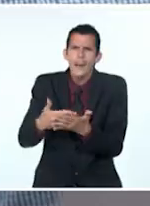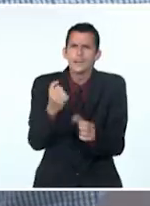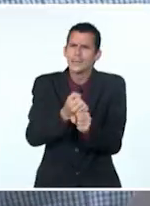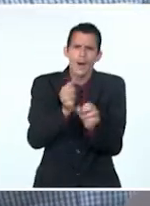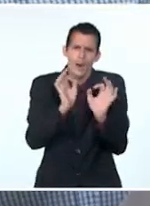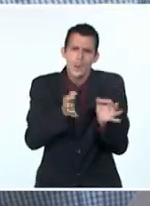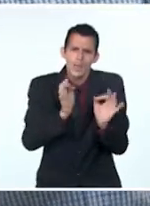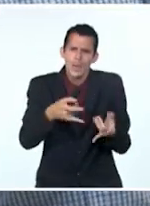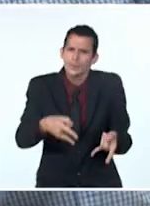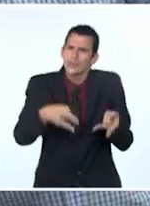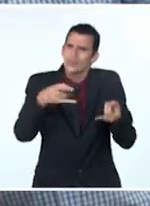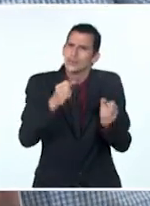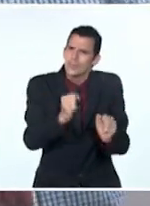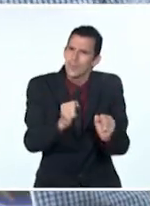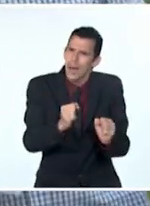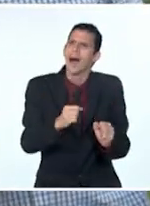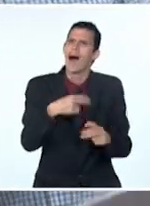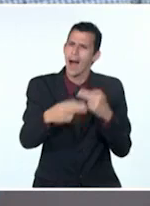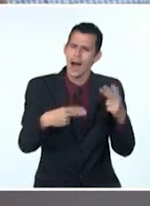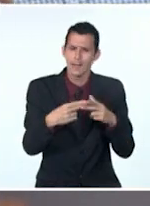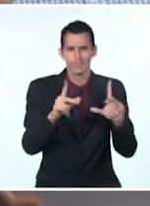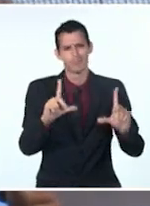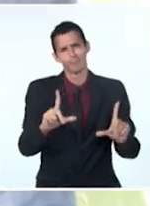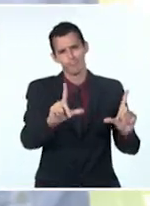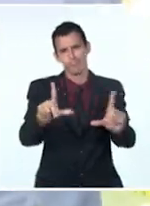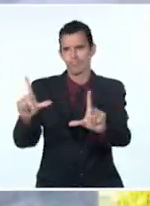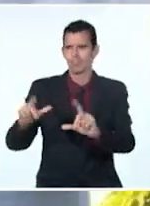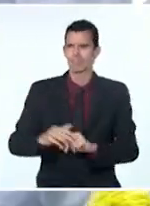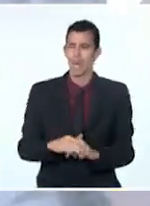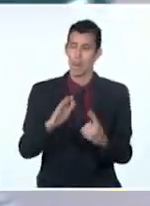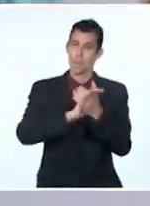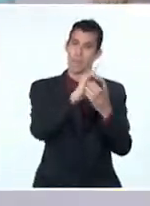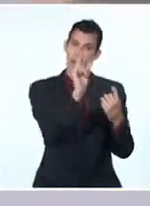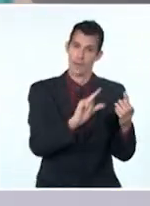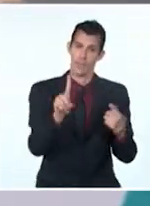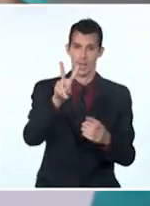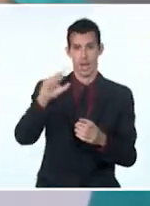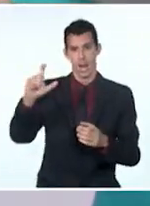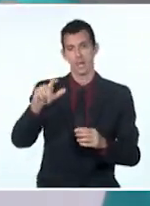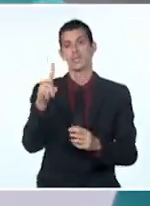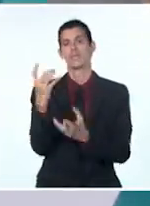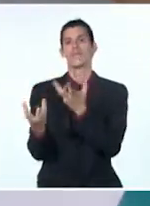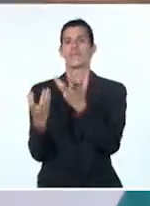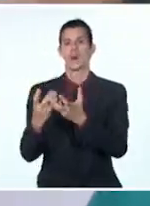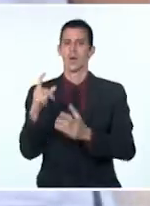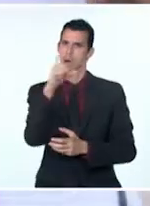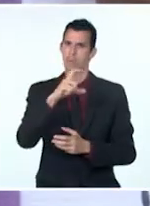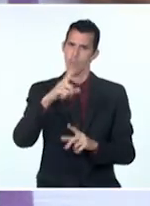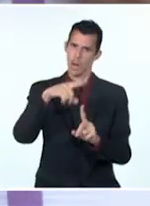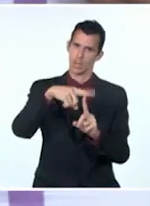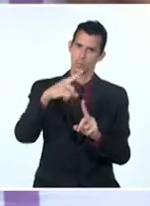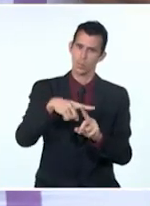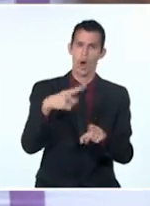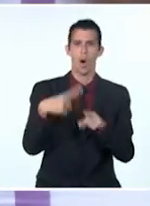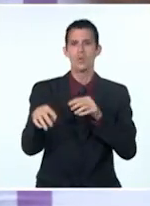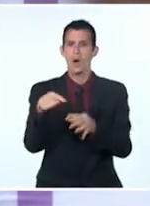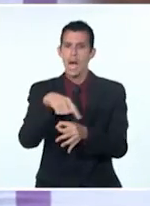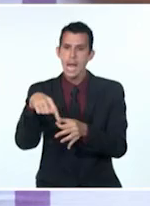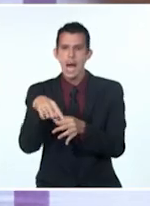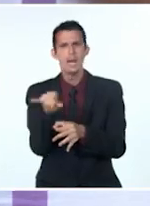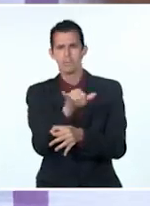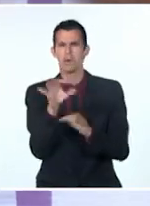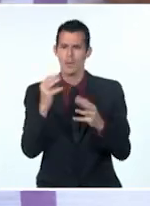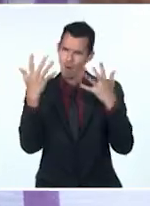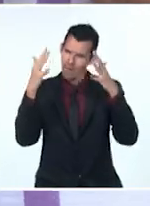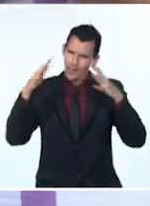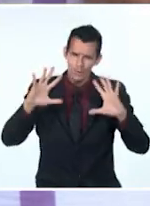su labor a los Joven Club de Mayabeque, Villa Clara, Cienfuegos, Camagüey, Las Tunas e Isla de la Juventud, en tanto Santiago de Cuba